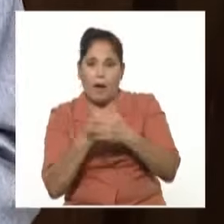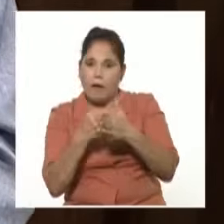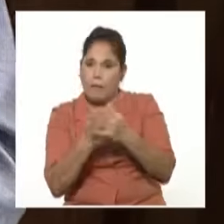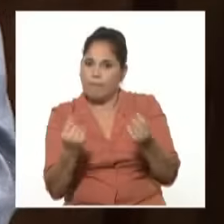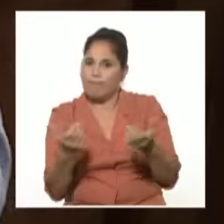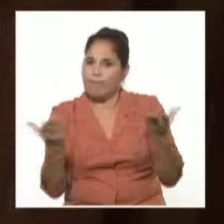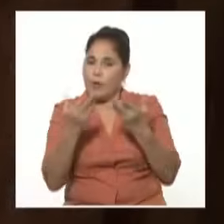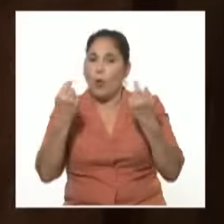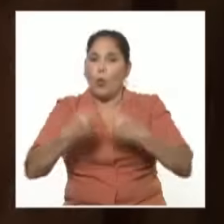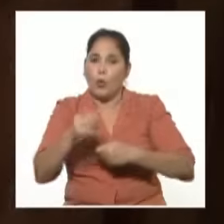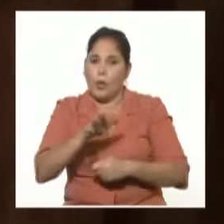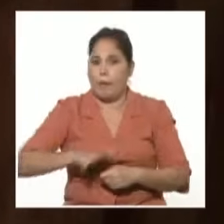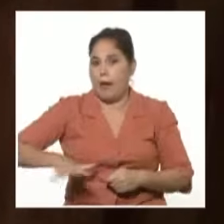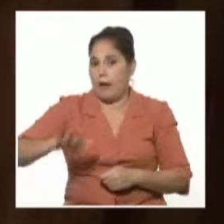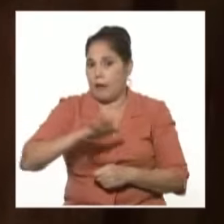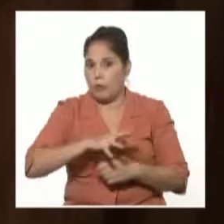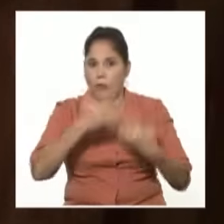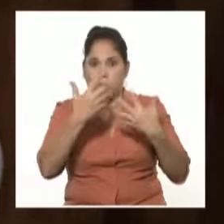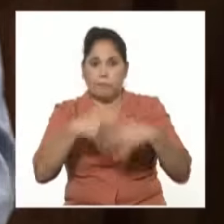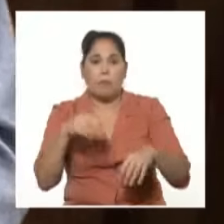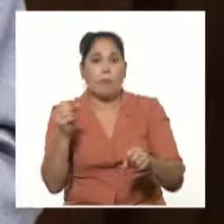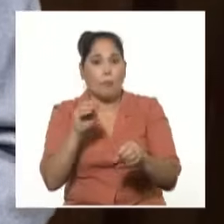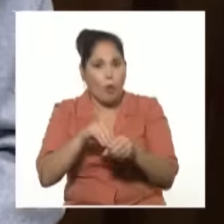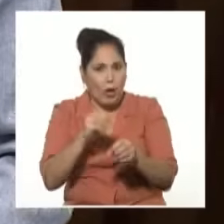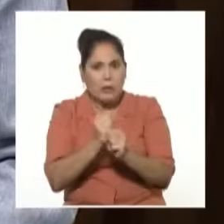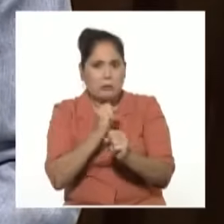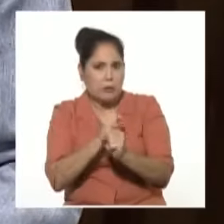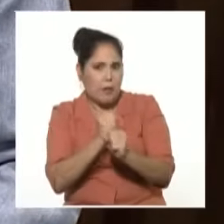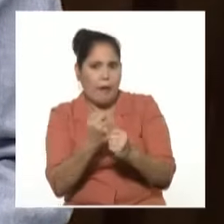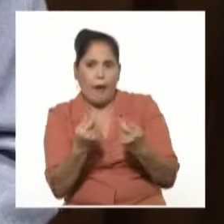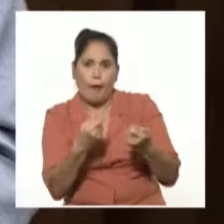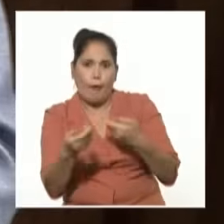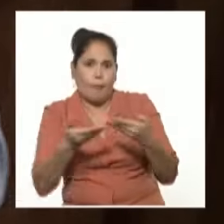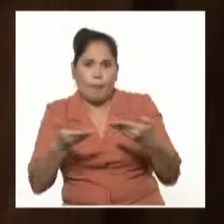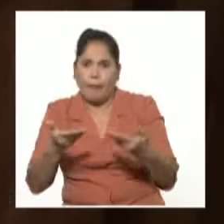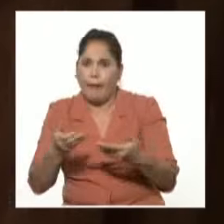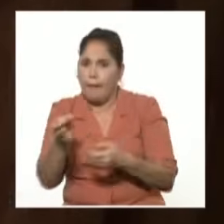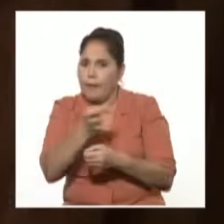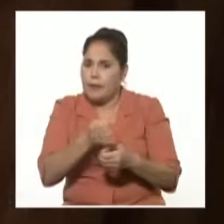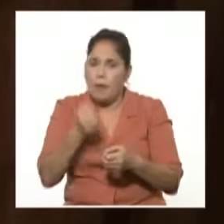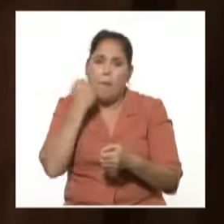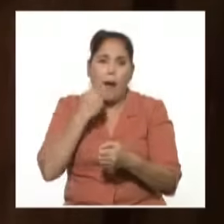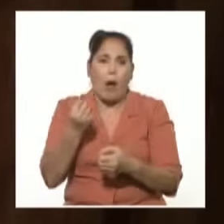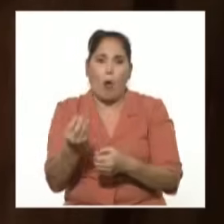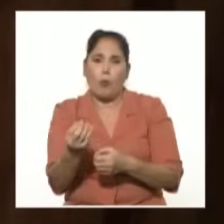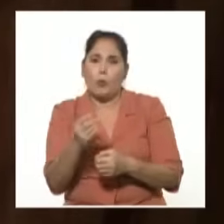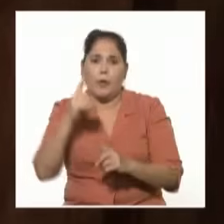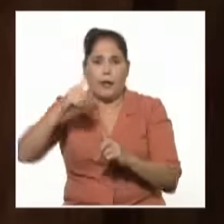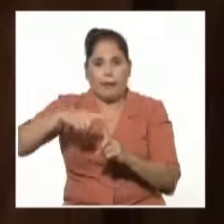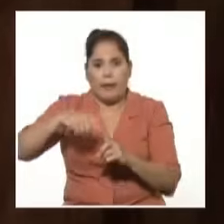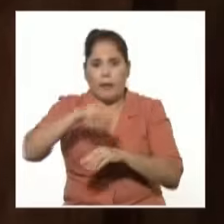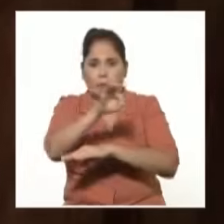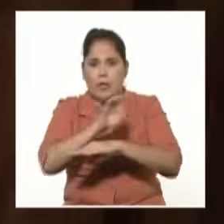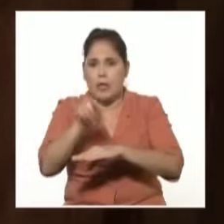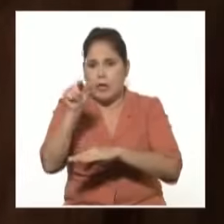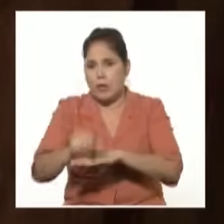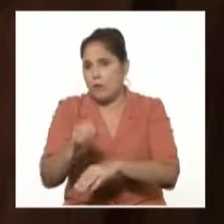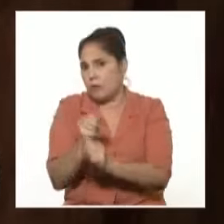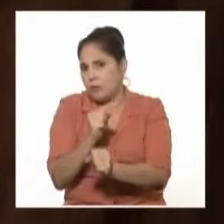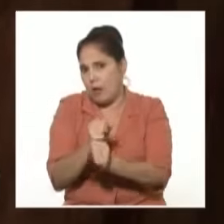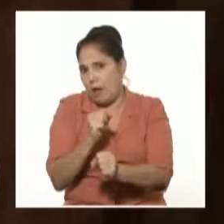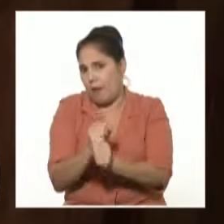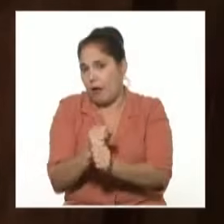energética justa que genere empleo, que dinamice las economías locales, que abra oportunidades a técnicos, ingenieros, obreros